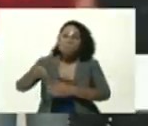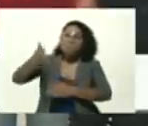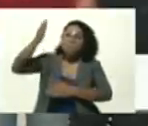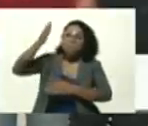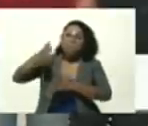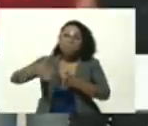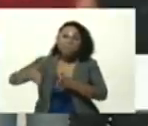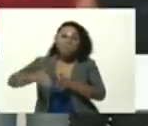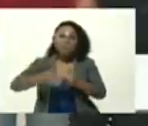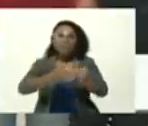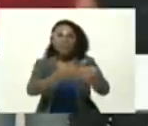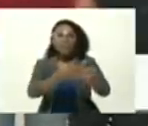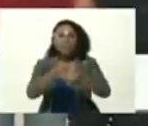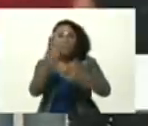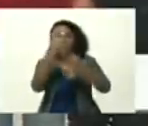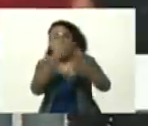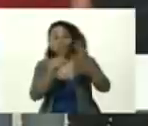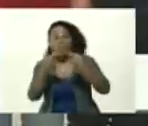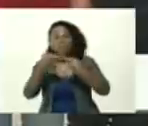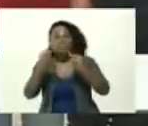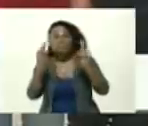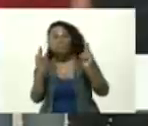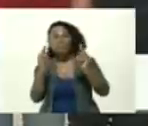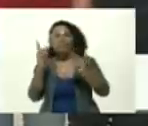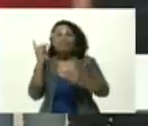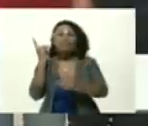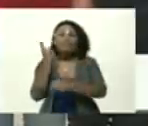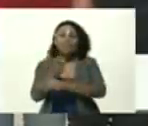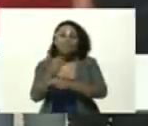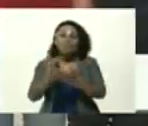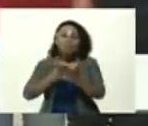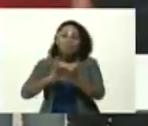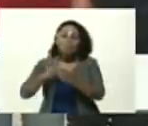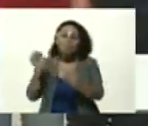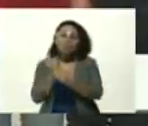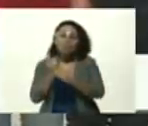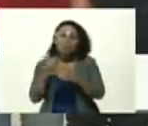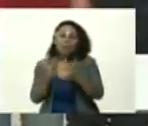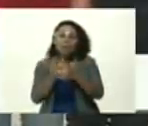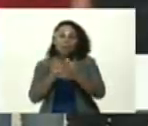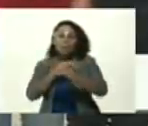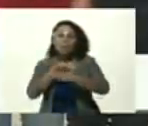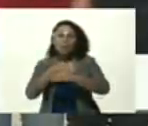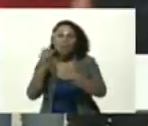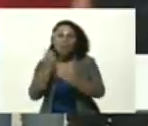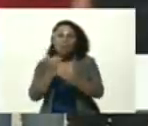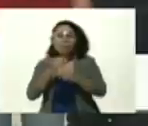vialidad y de varios puentes que deben ser recuperados. Se está haciendo un trabajo con el equipo del Ministerio de Obras